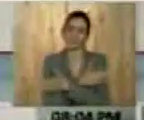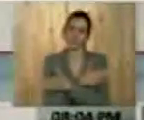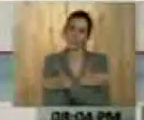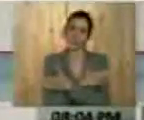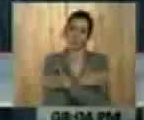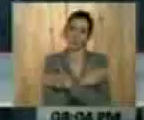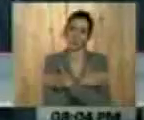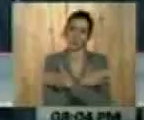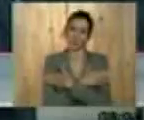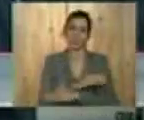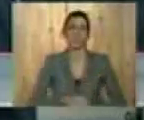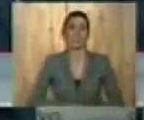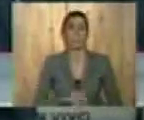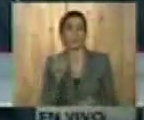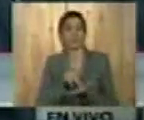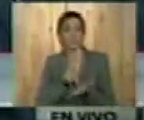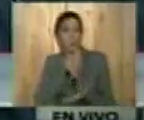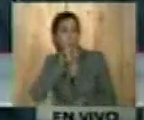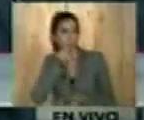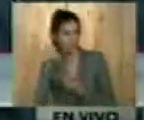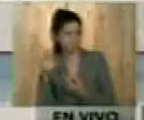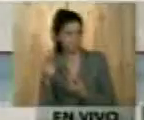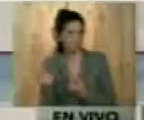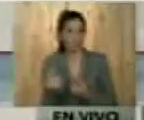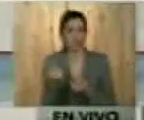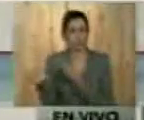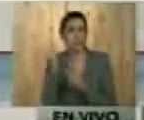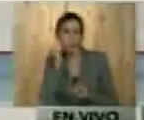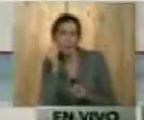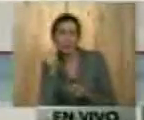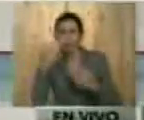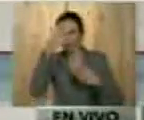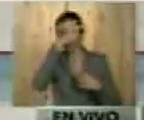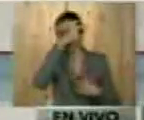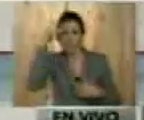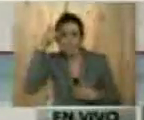intervenciones, la de Luis Brito García, la de Ignacio Ramonet, la de la canciller Delcy Rodríguez.